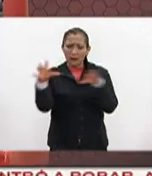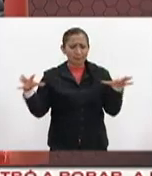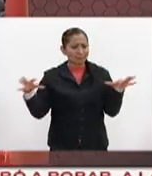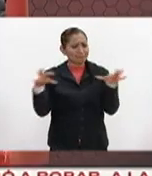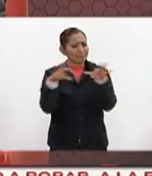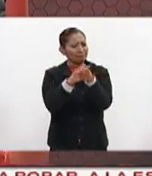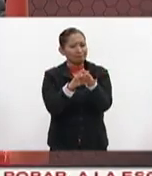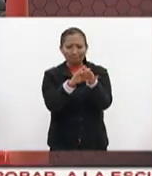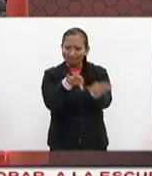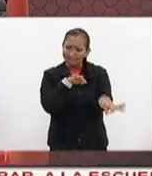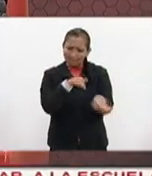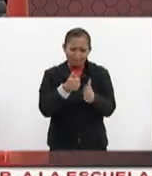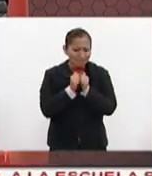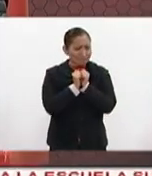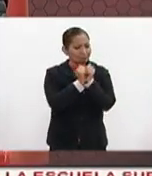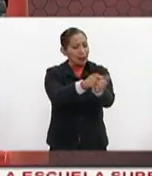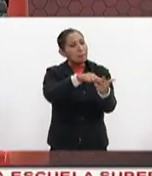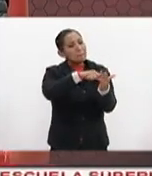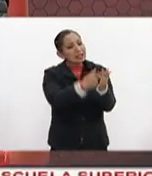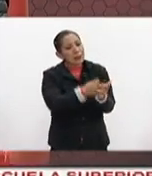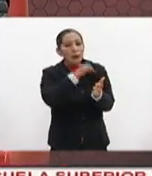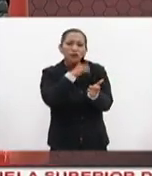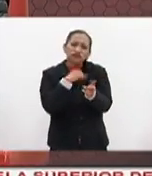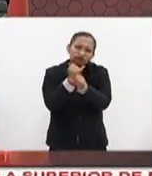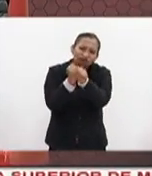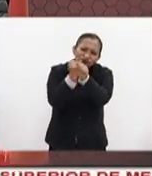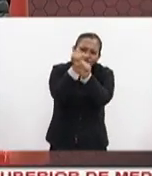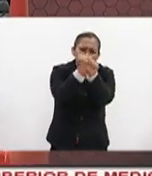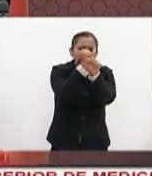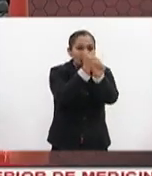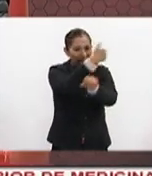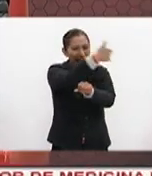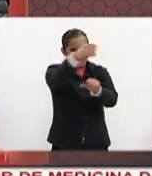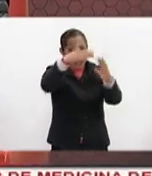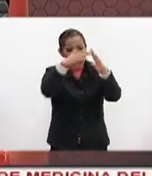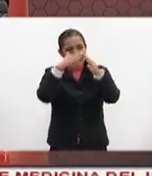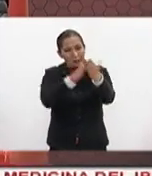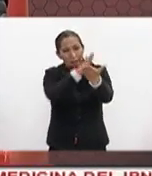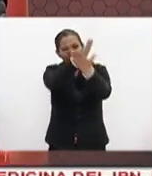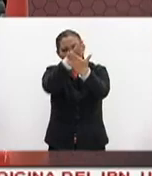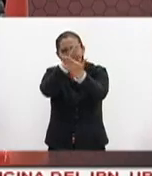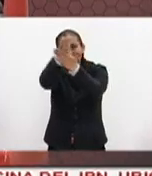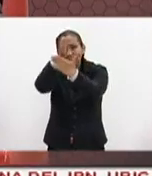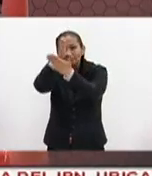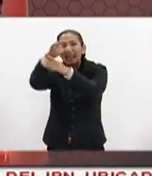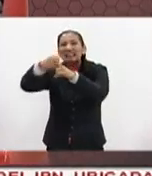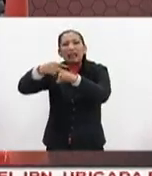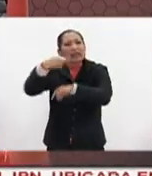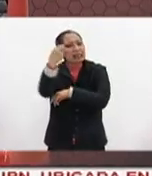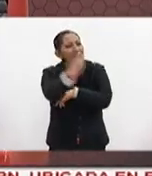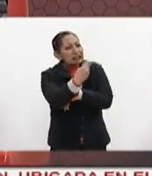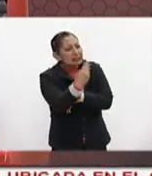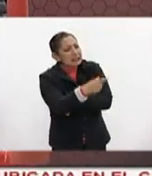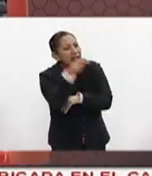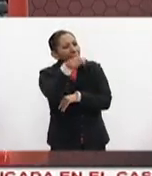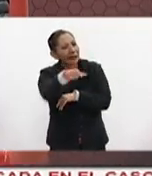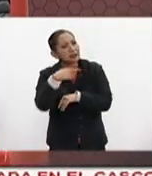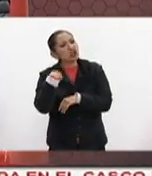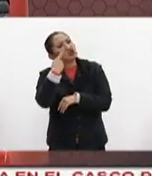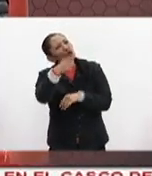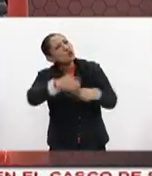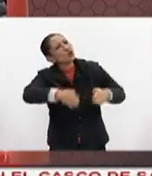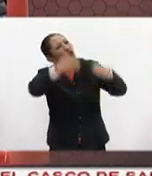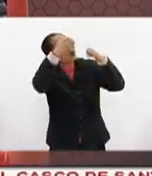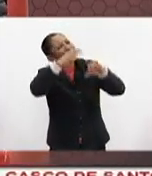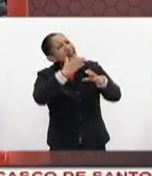juntos. Empezamos a hacer un censo, ir de casa en casa, ver a la gente realmente quién lo necesita, el estado de sus casas,